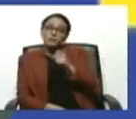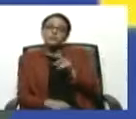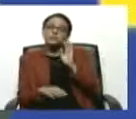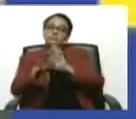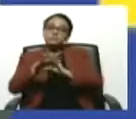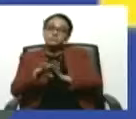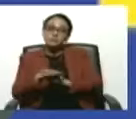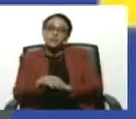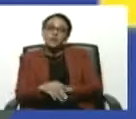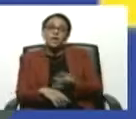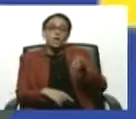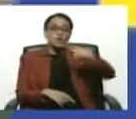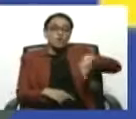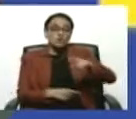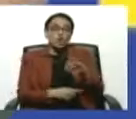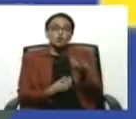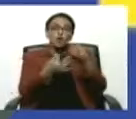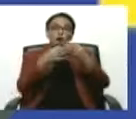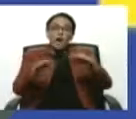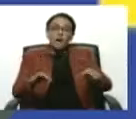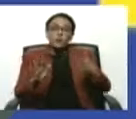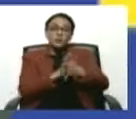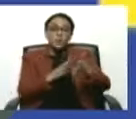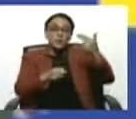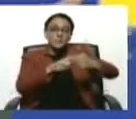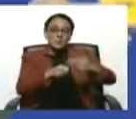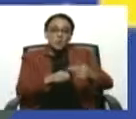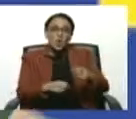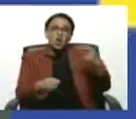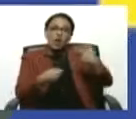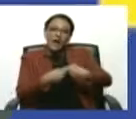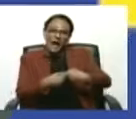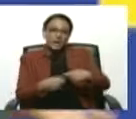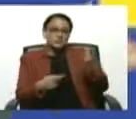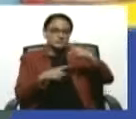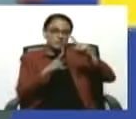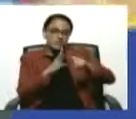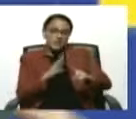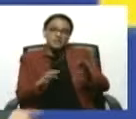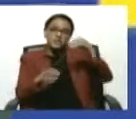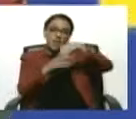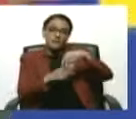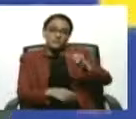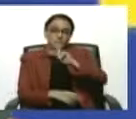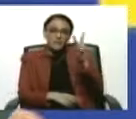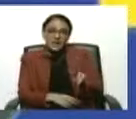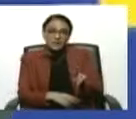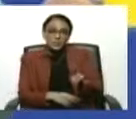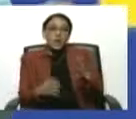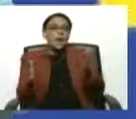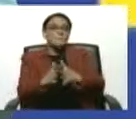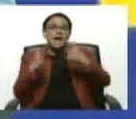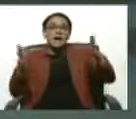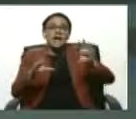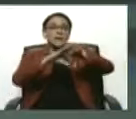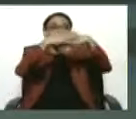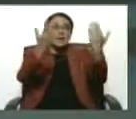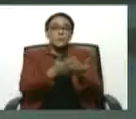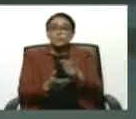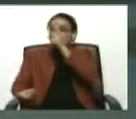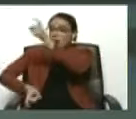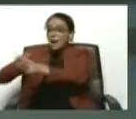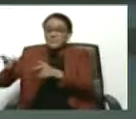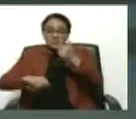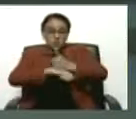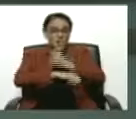reservas energéticas de Venezuela, que son las más grandes del mundo, lo sabe nuestro querido presidente Correa, Patiño, todos nuestros